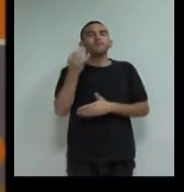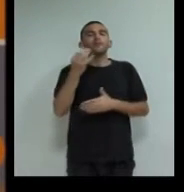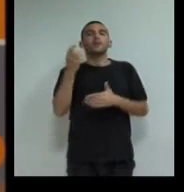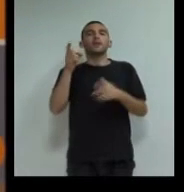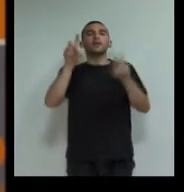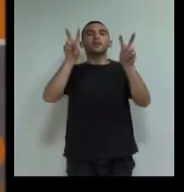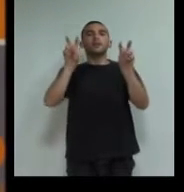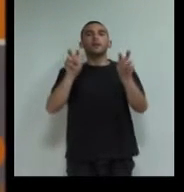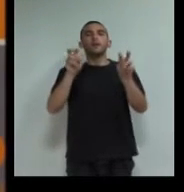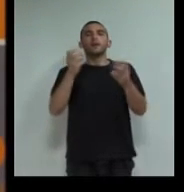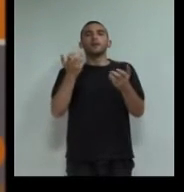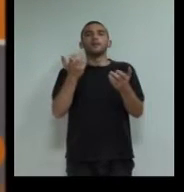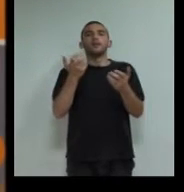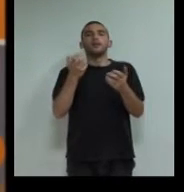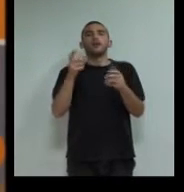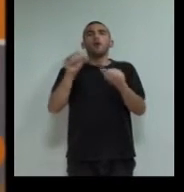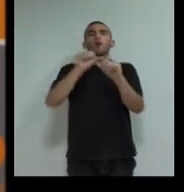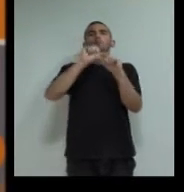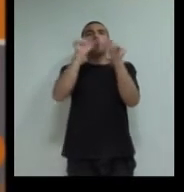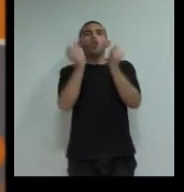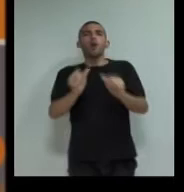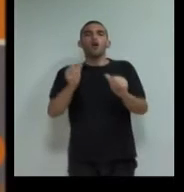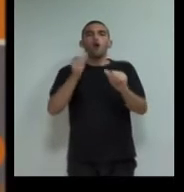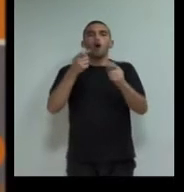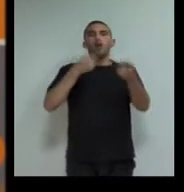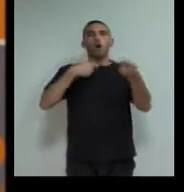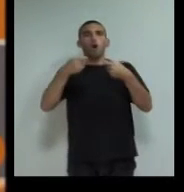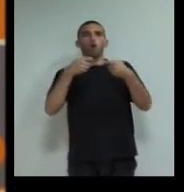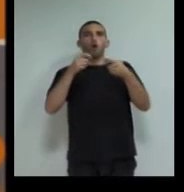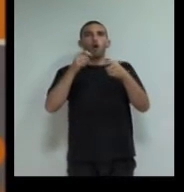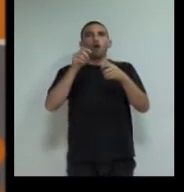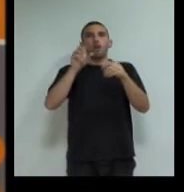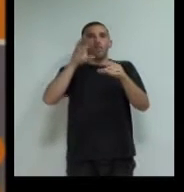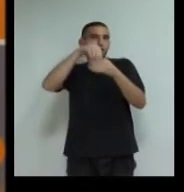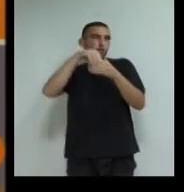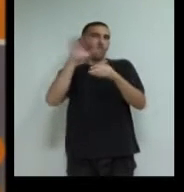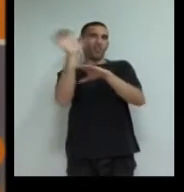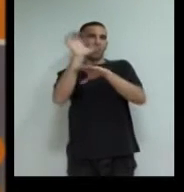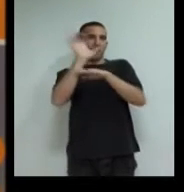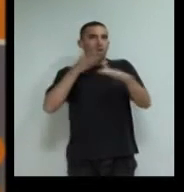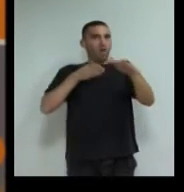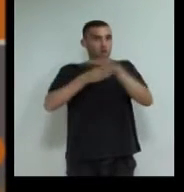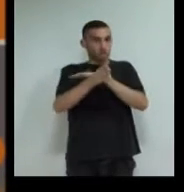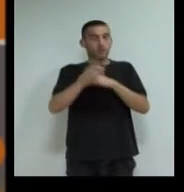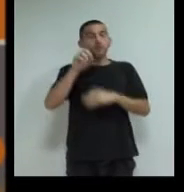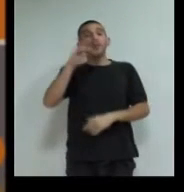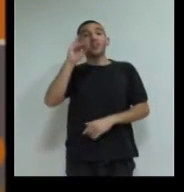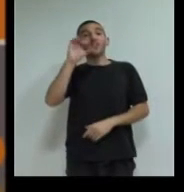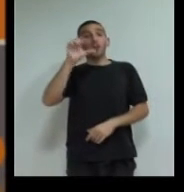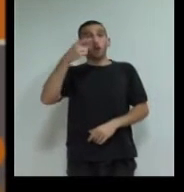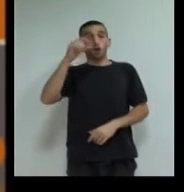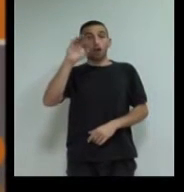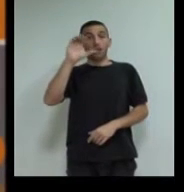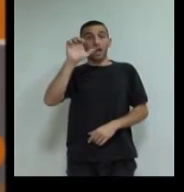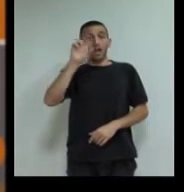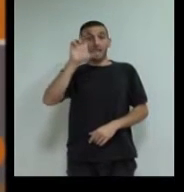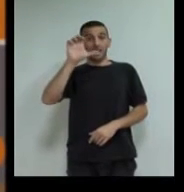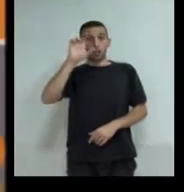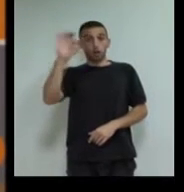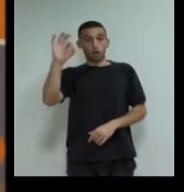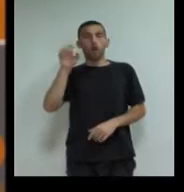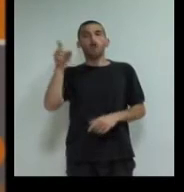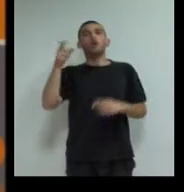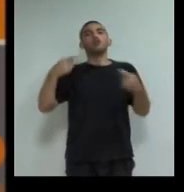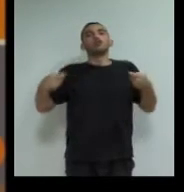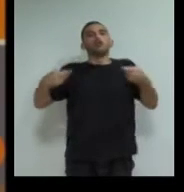en el tema del modelo de negocio de cine accesible, ¿no? Y Diego Carrero, que nos va a presentar, es un socio